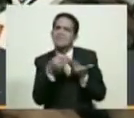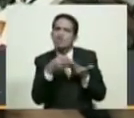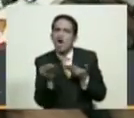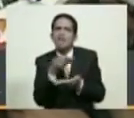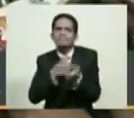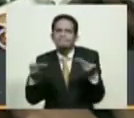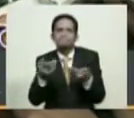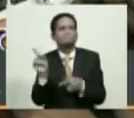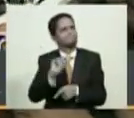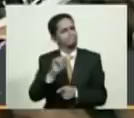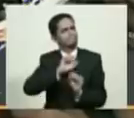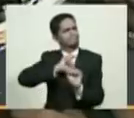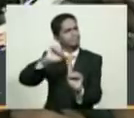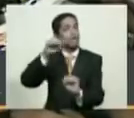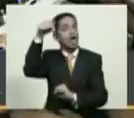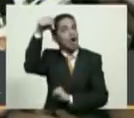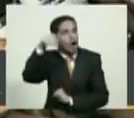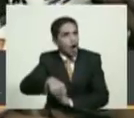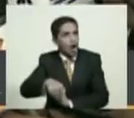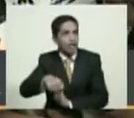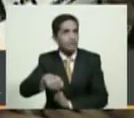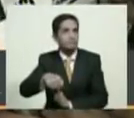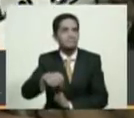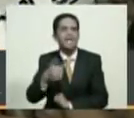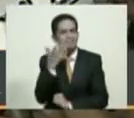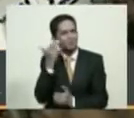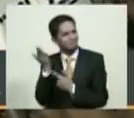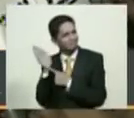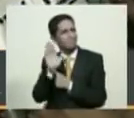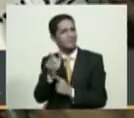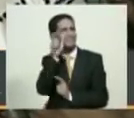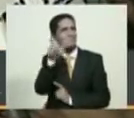hoy, y tal como lo decían los economistas, como pudieron presentar los